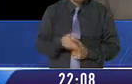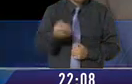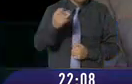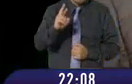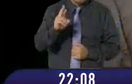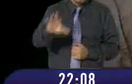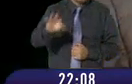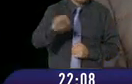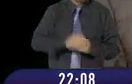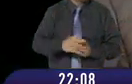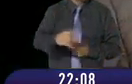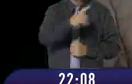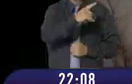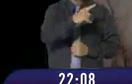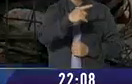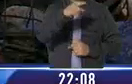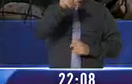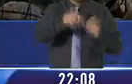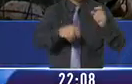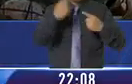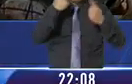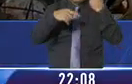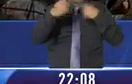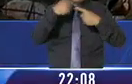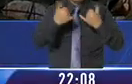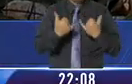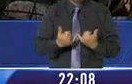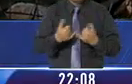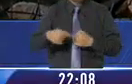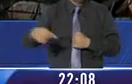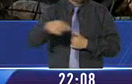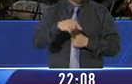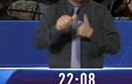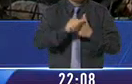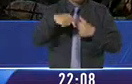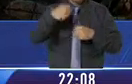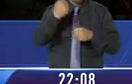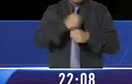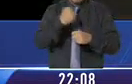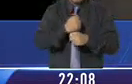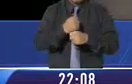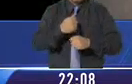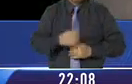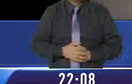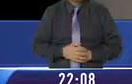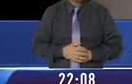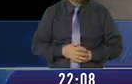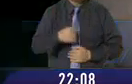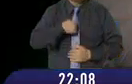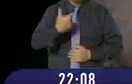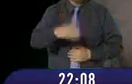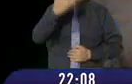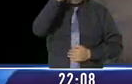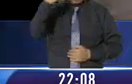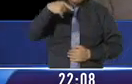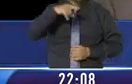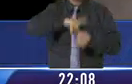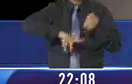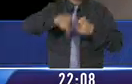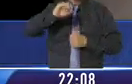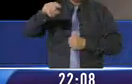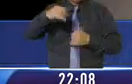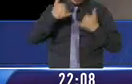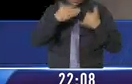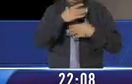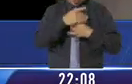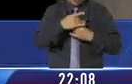Con lágrimas en los ojos, relatan los duros momentos que han pasado al pie de las labores de búsqueda. Entonces yo sabía que a mi hermano le gusta el boing.